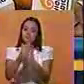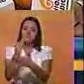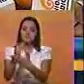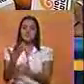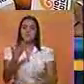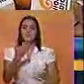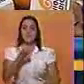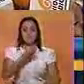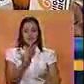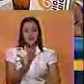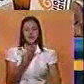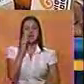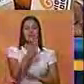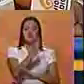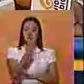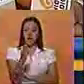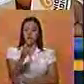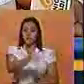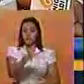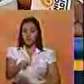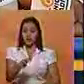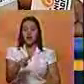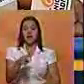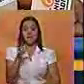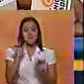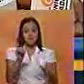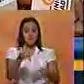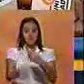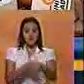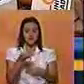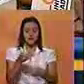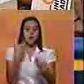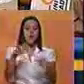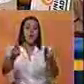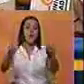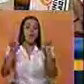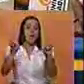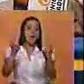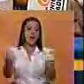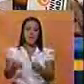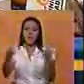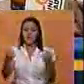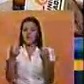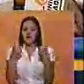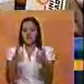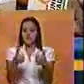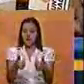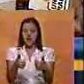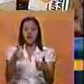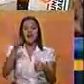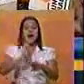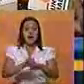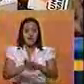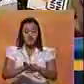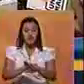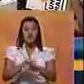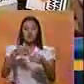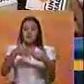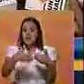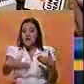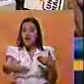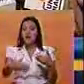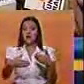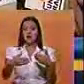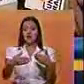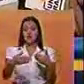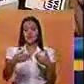efectivamente podamos sancionar en el caso que sea así. Esperemos que esta sea una buena campaña, repito, es una campaña larga, pero